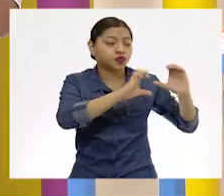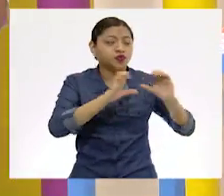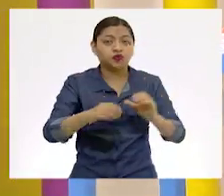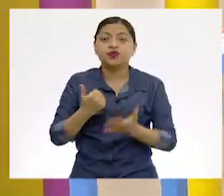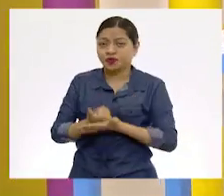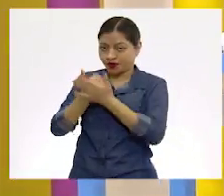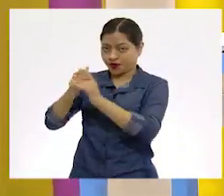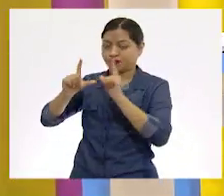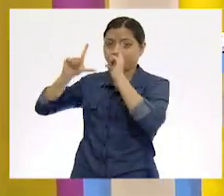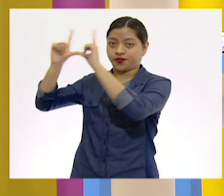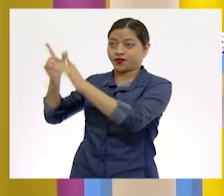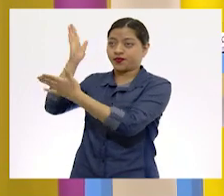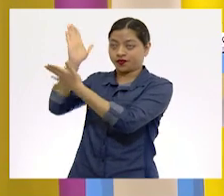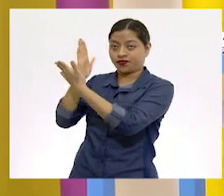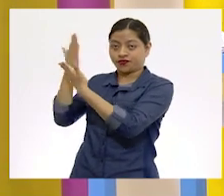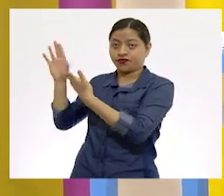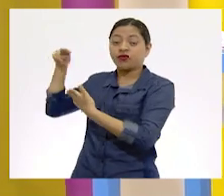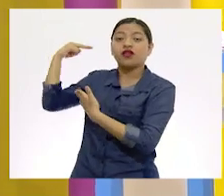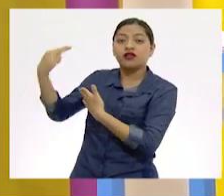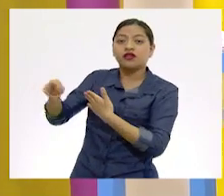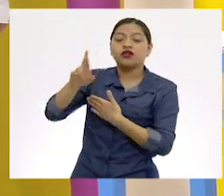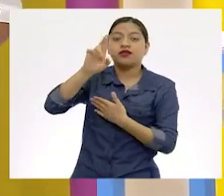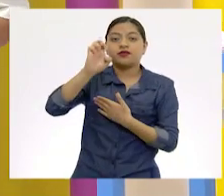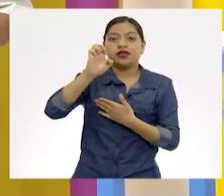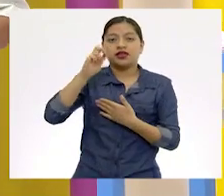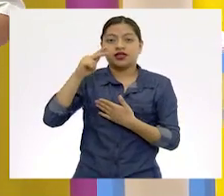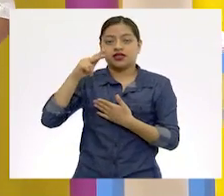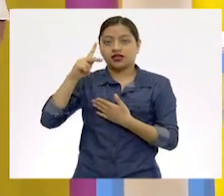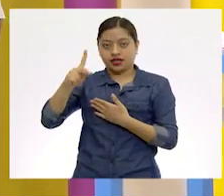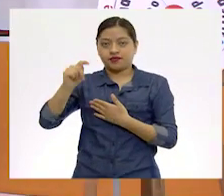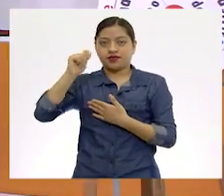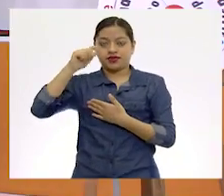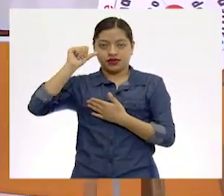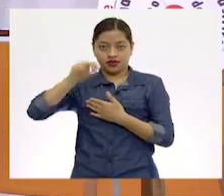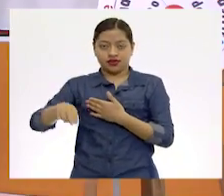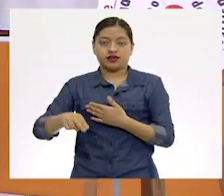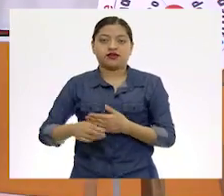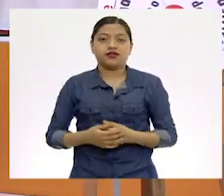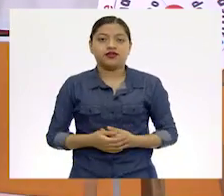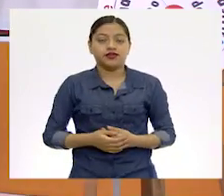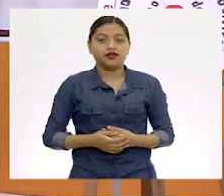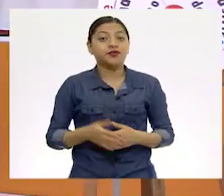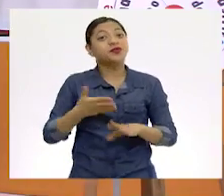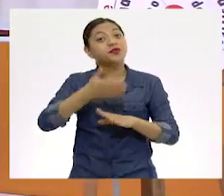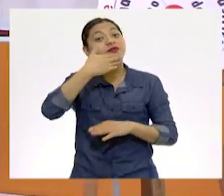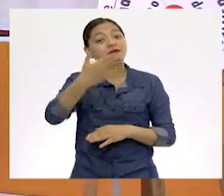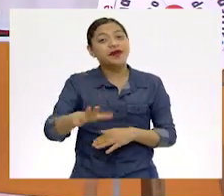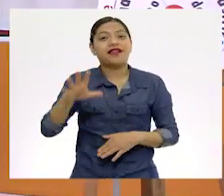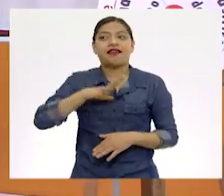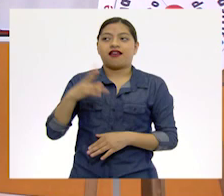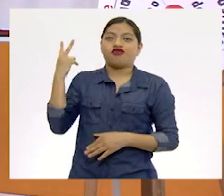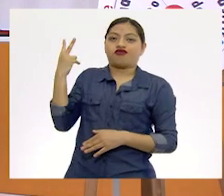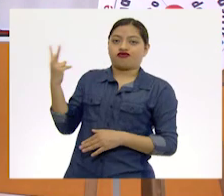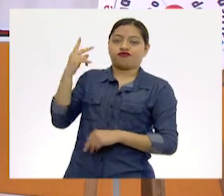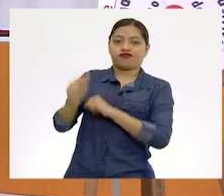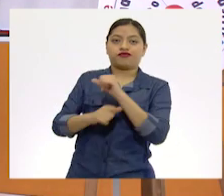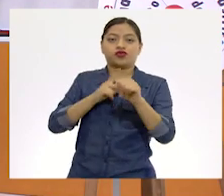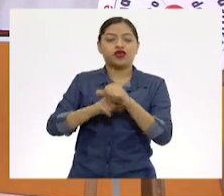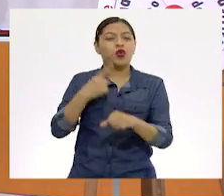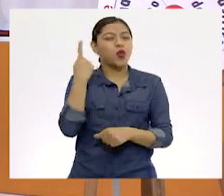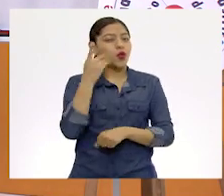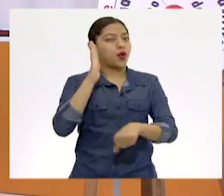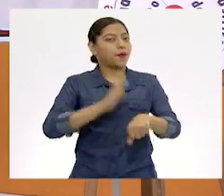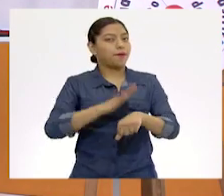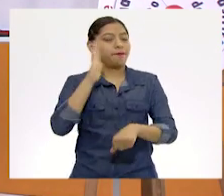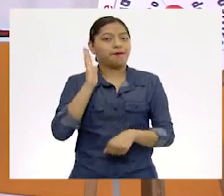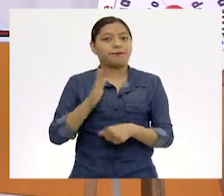pegarlo, Eric, en la sección de animales que reptan. Que reptan. Muy bien, tenemos ahorita dos animales. Vamos con uno más,